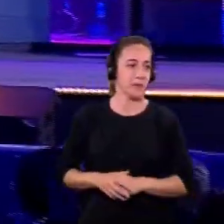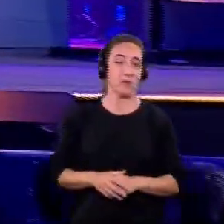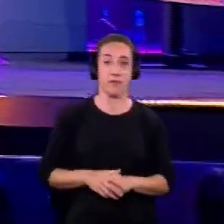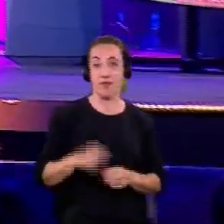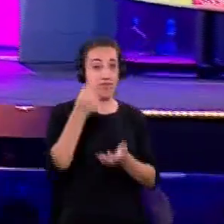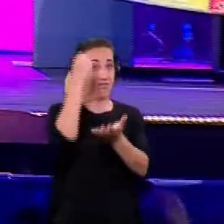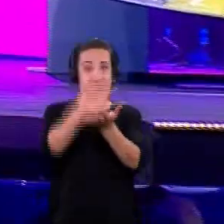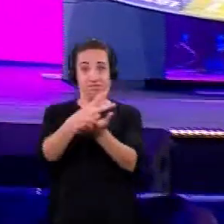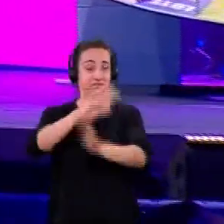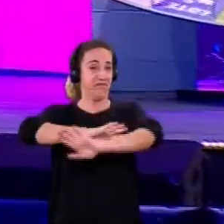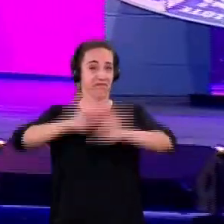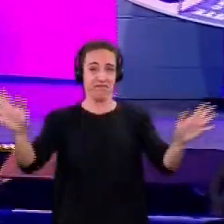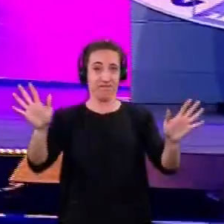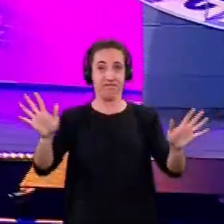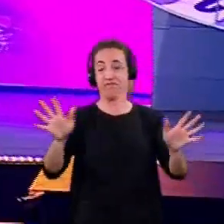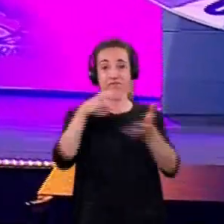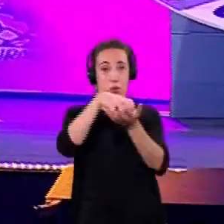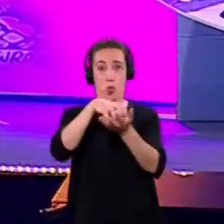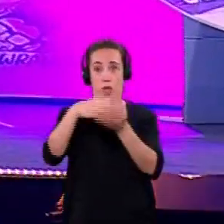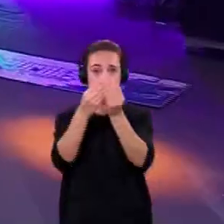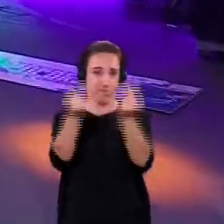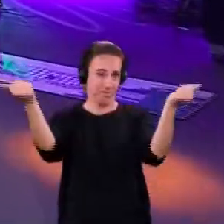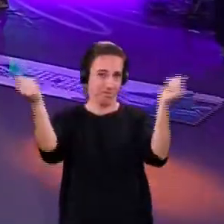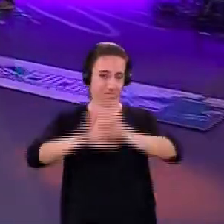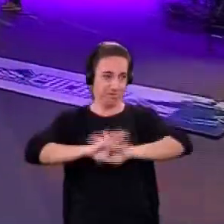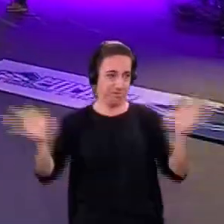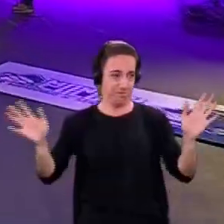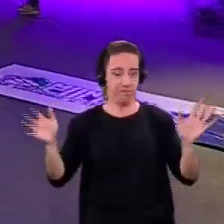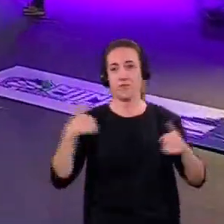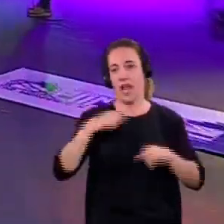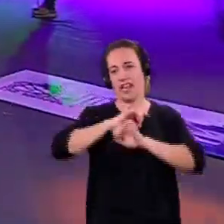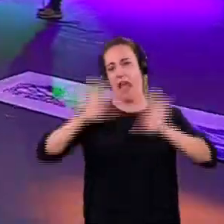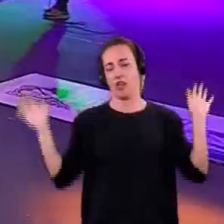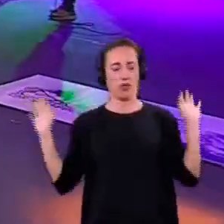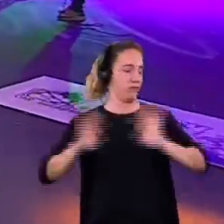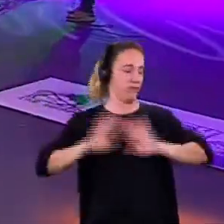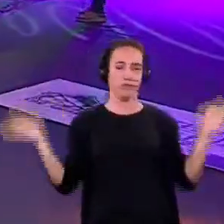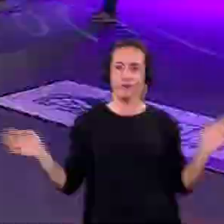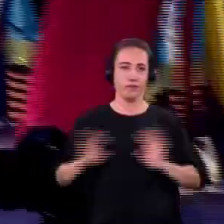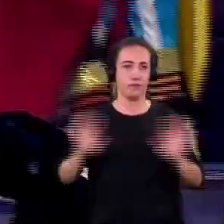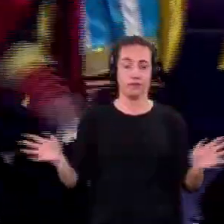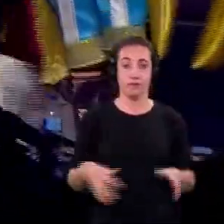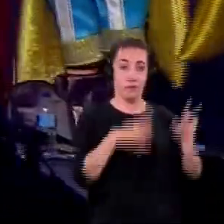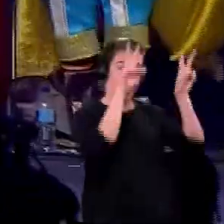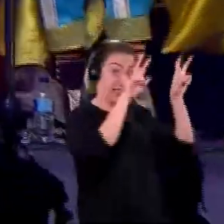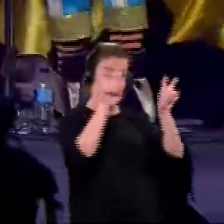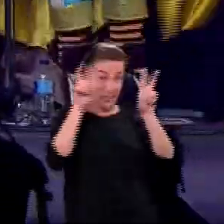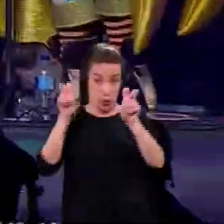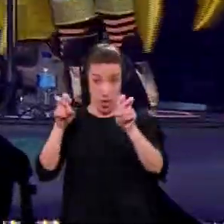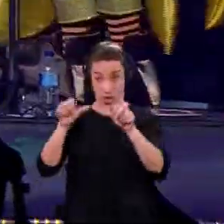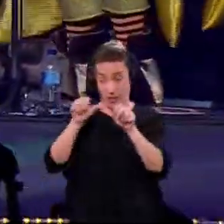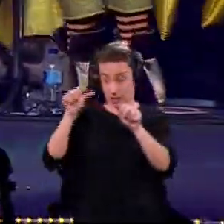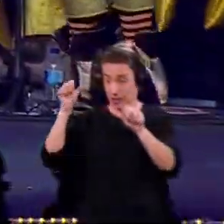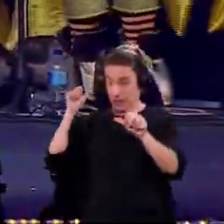Resuelto el panel, se le pegaron todas las dudas y quedó aclarado. Ese titular que hace meses